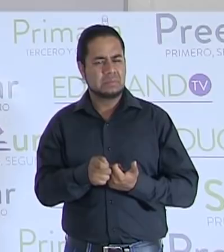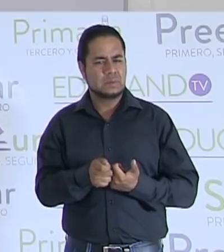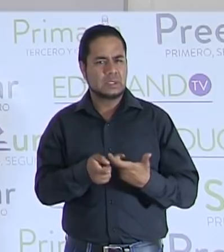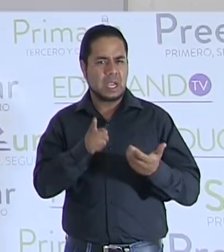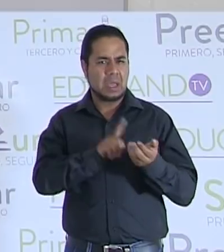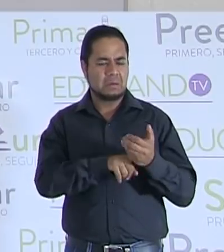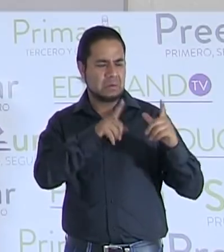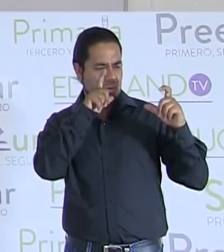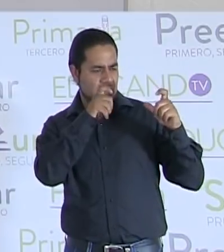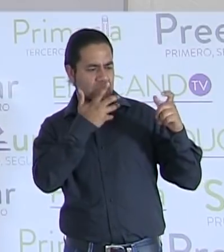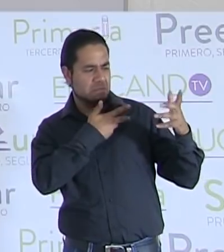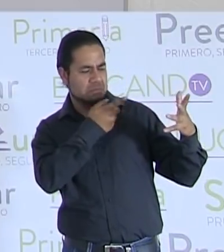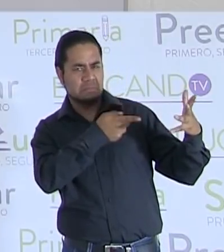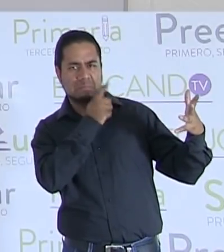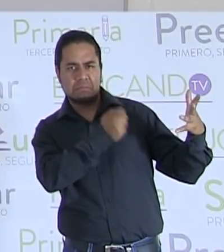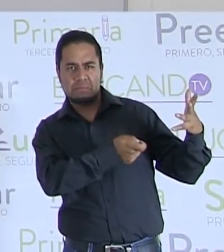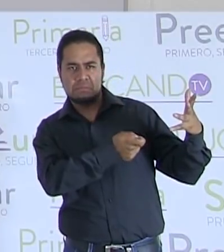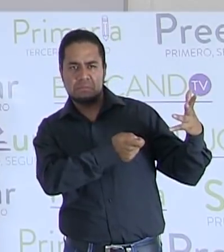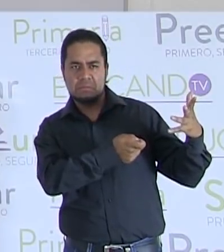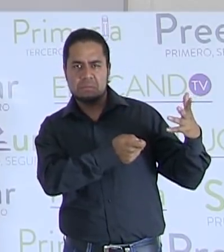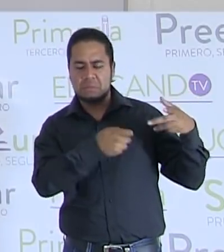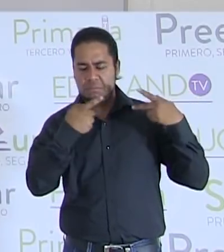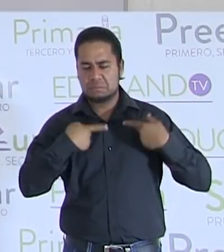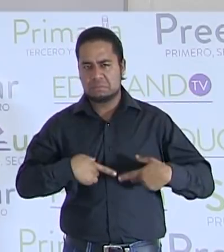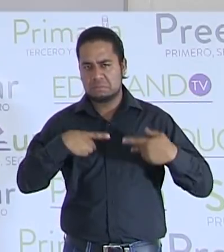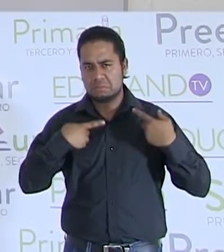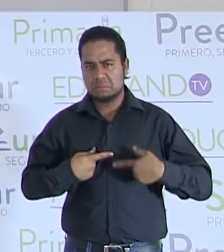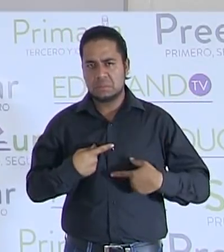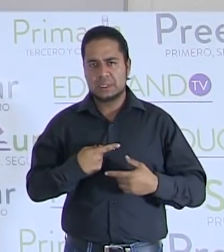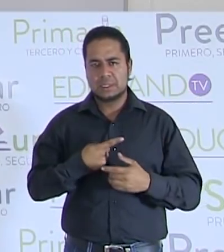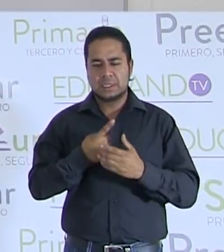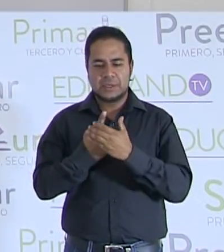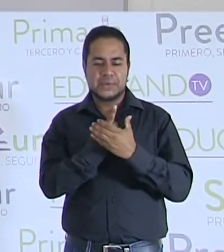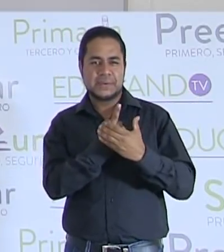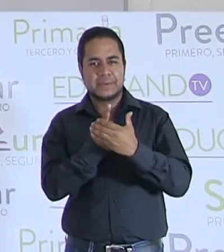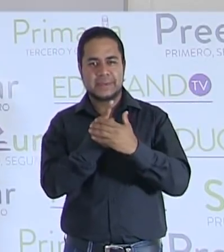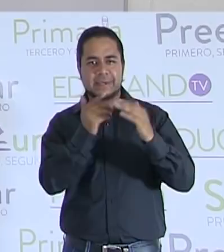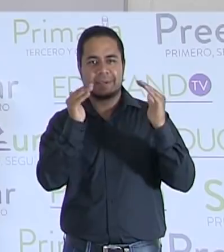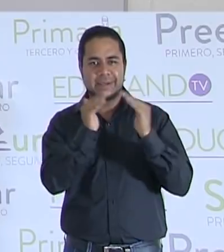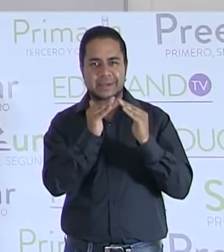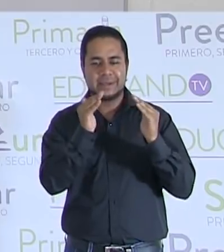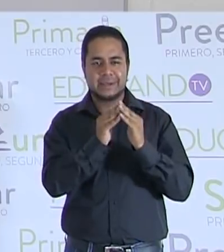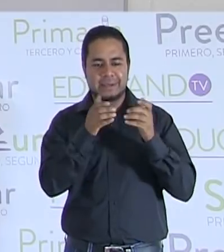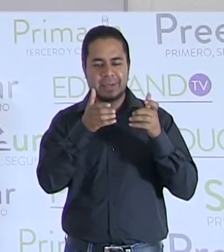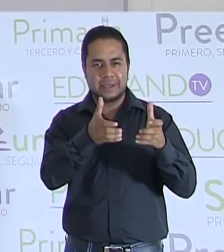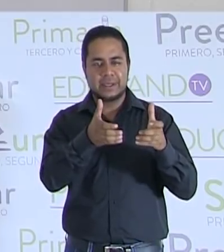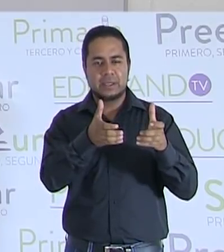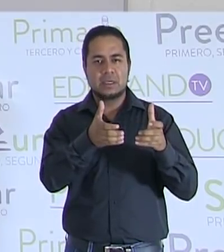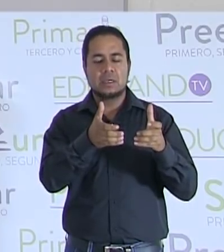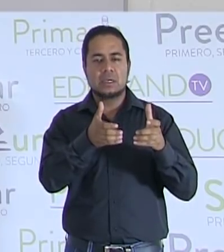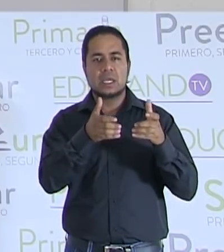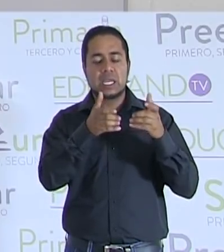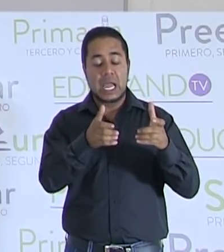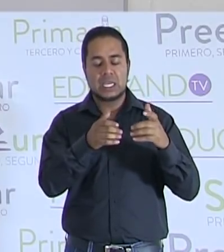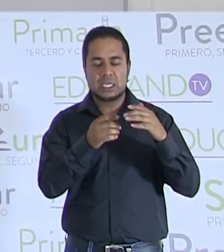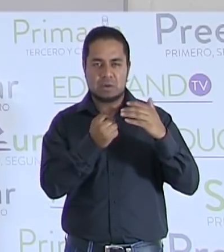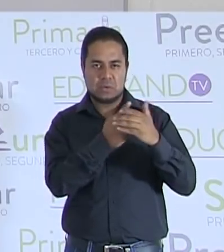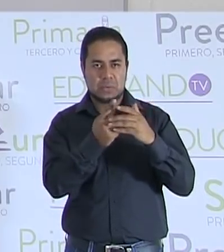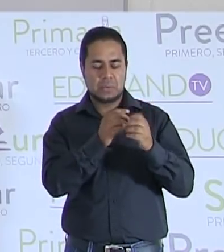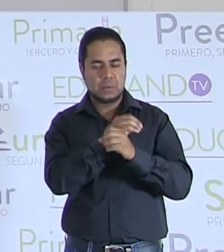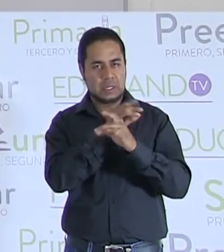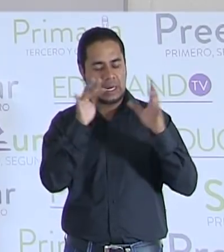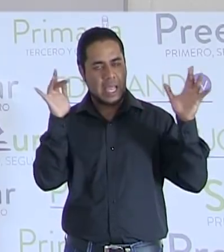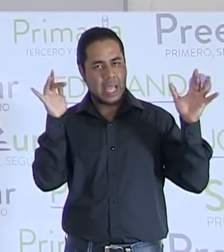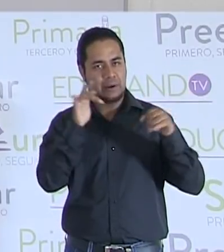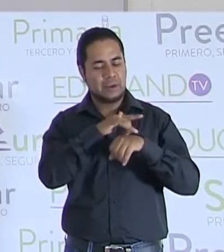Explícitamente vemos una persona que ilumina la calle y en su casa está con una vela. En la vida,